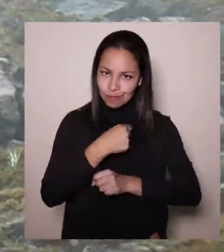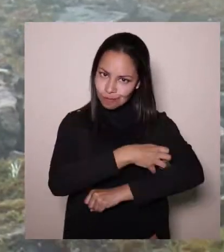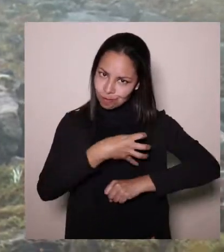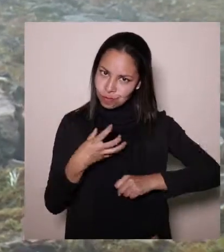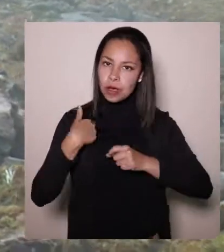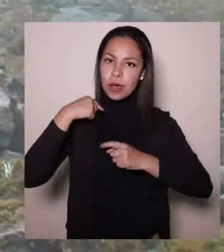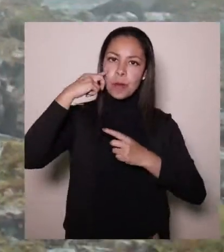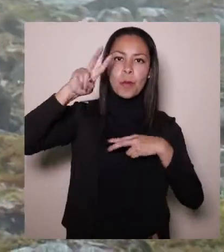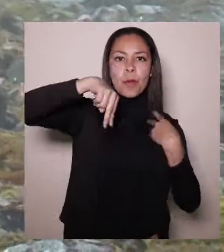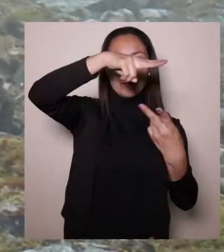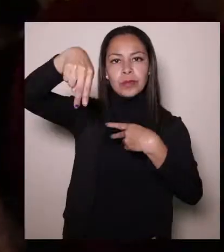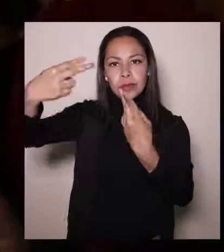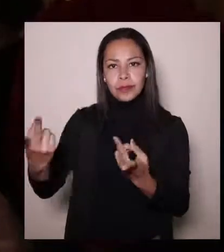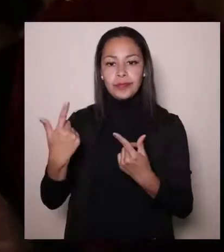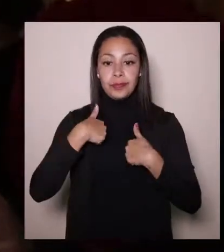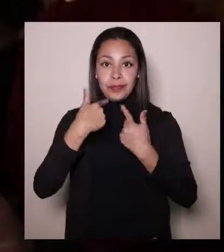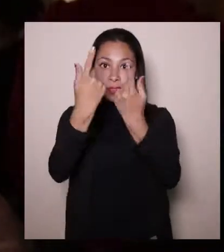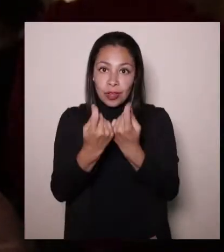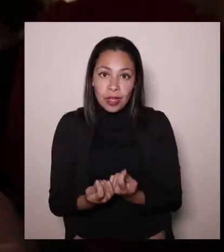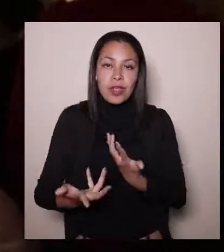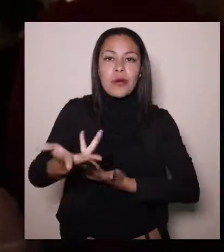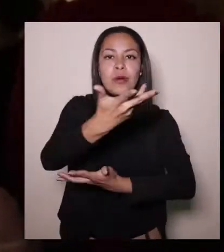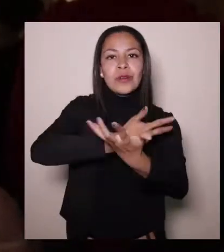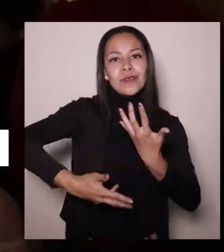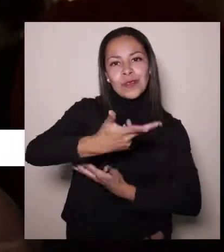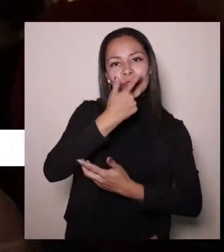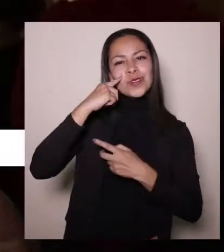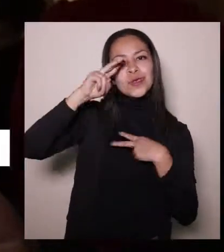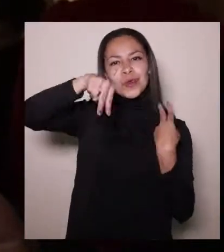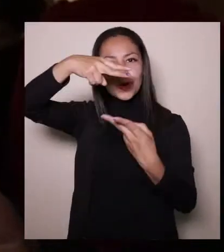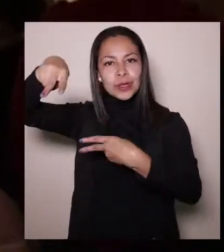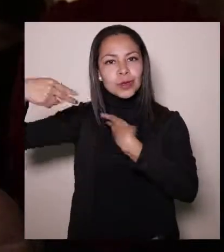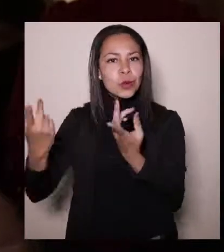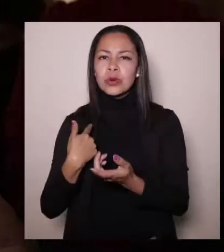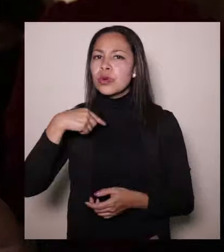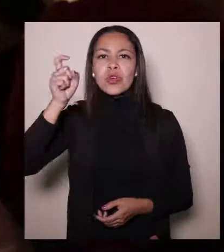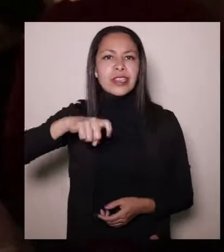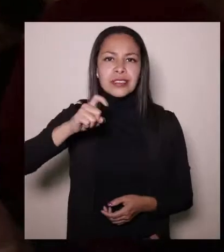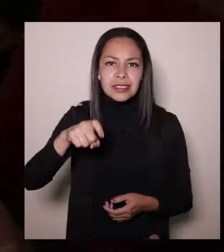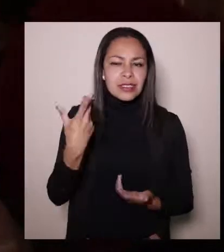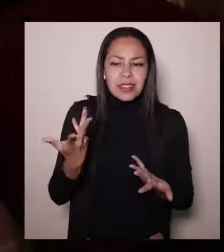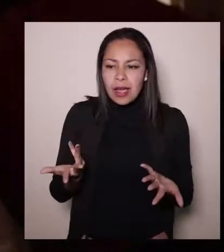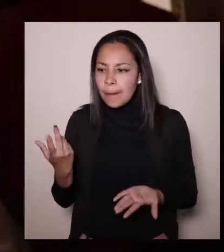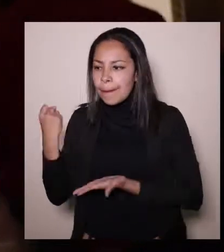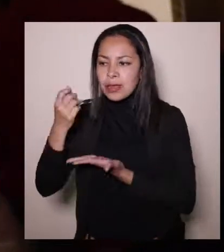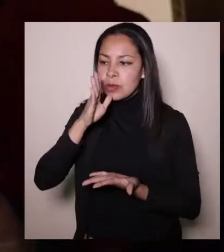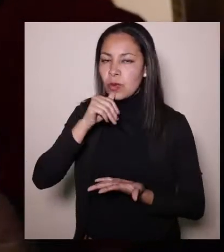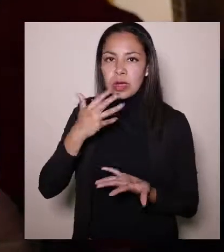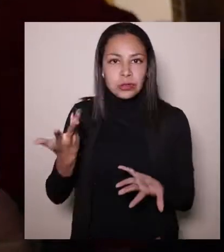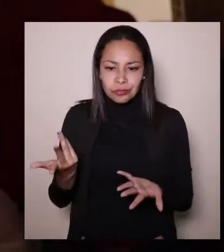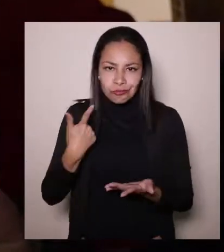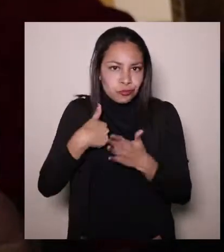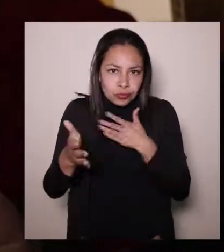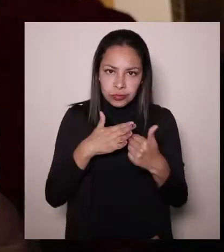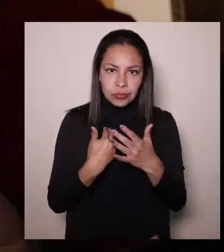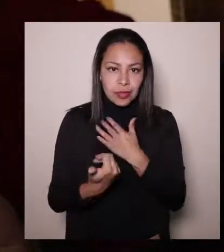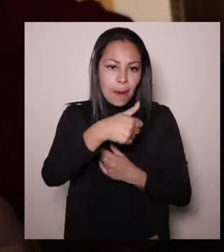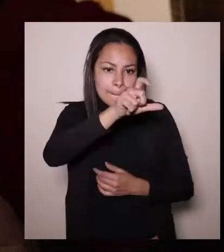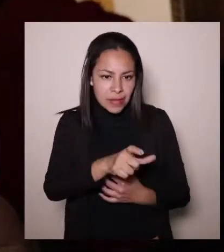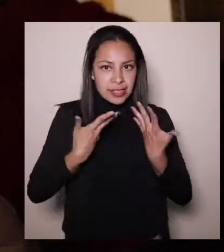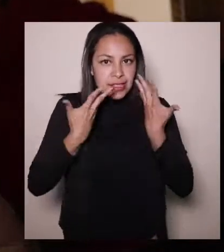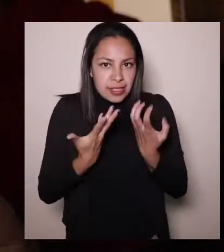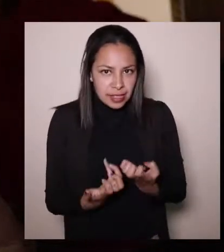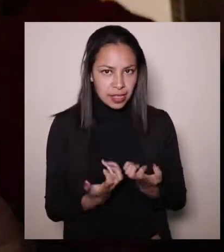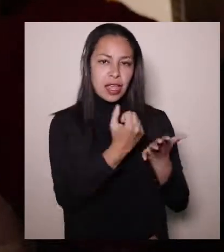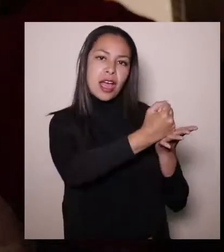potencial turístico. Experiencia Nariño, un turismo en economía colaborativa, un turismo que no necesita recursos